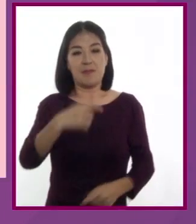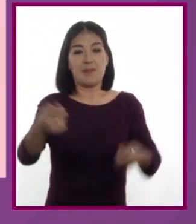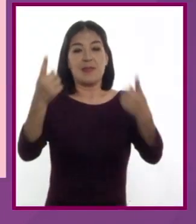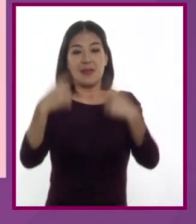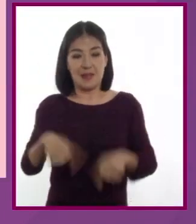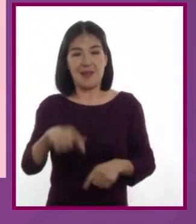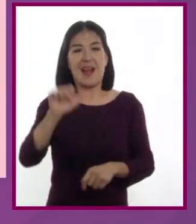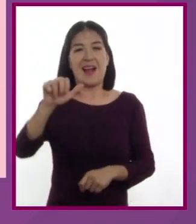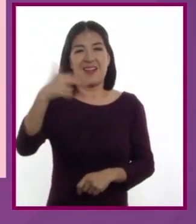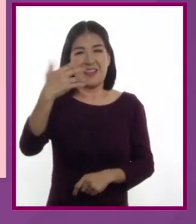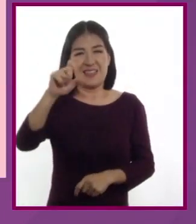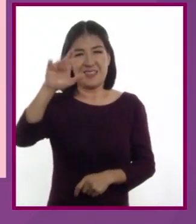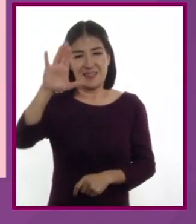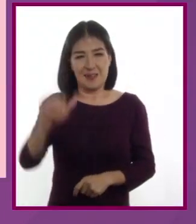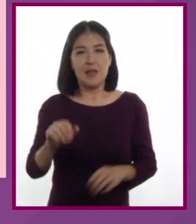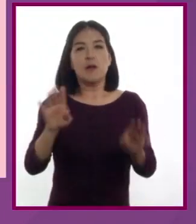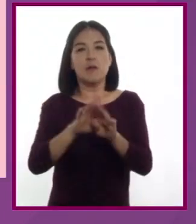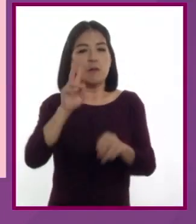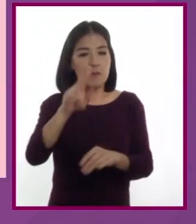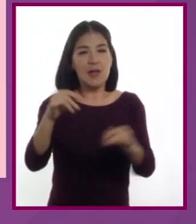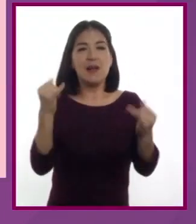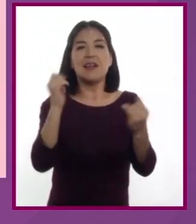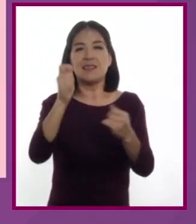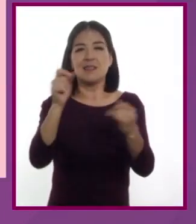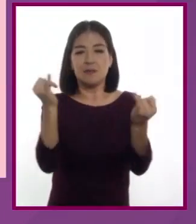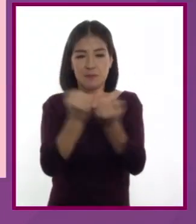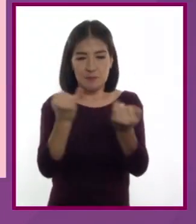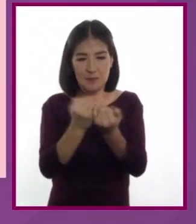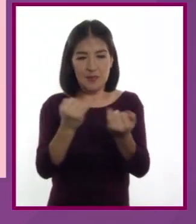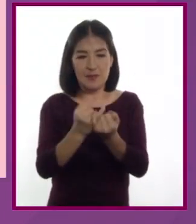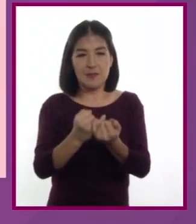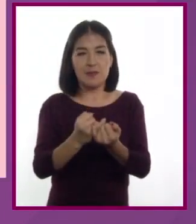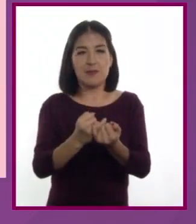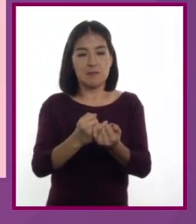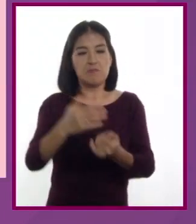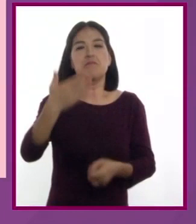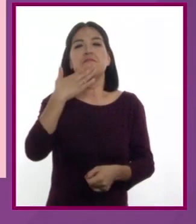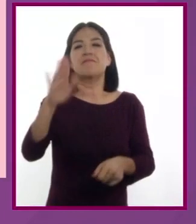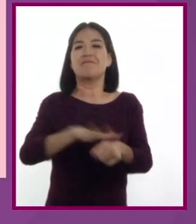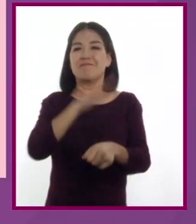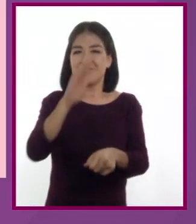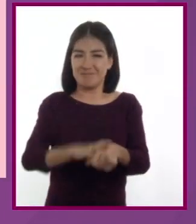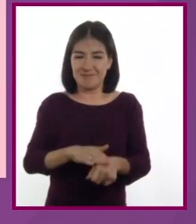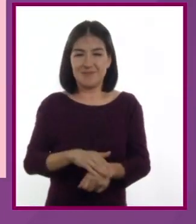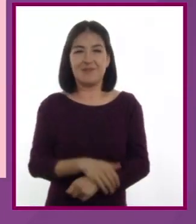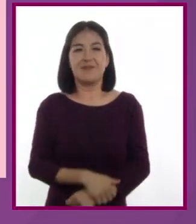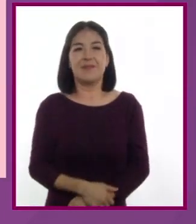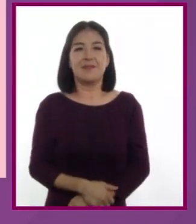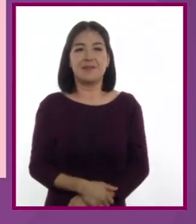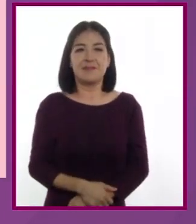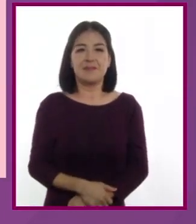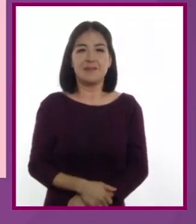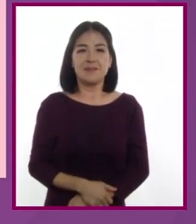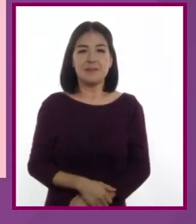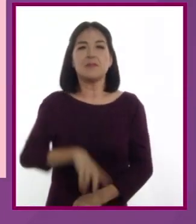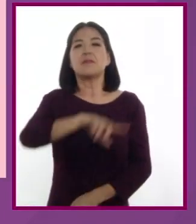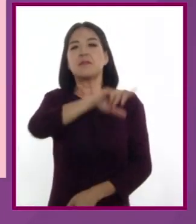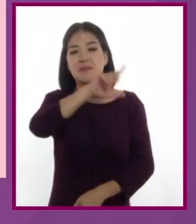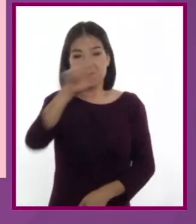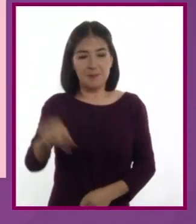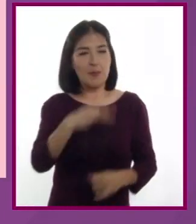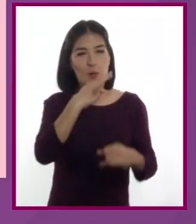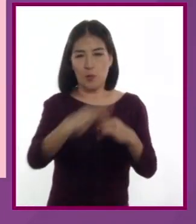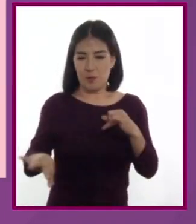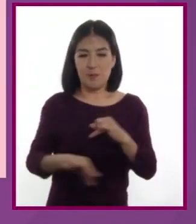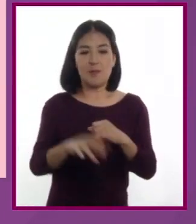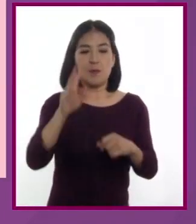a Angélica simplificar la igualdad, por lo que su procedimiento es acertado. Finalmente, buscamos un número